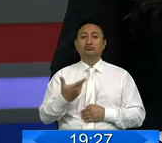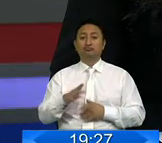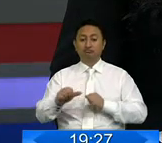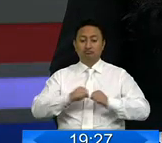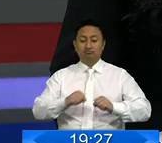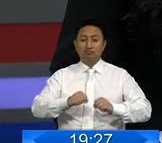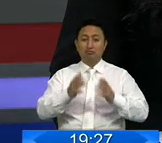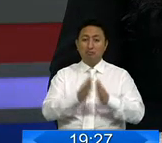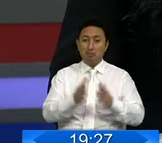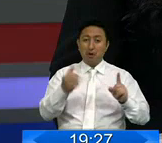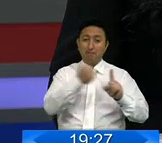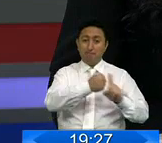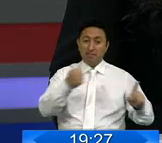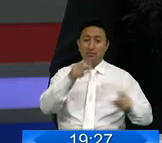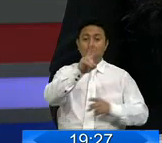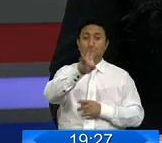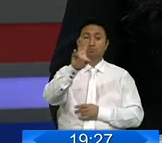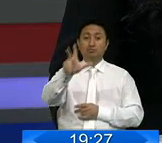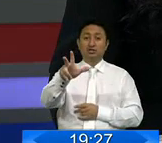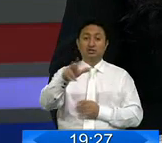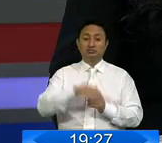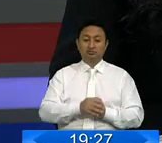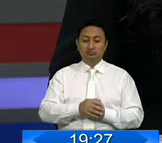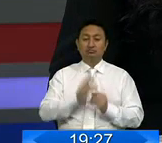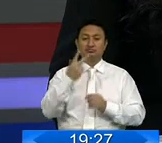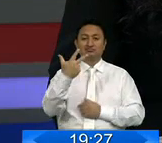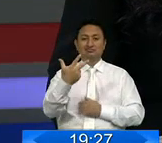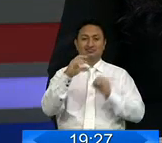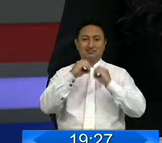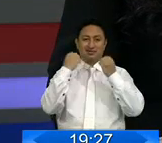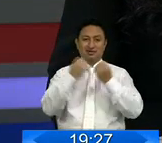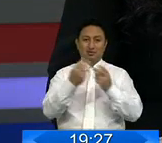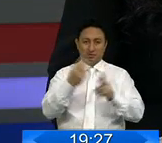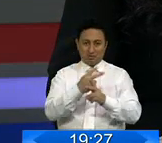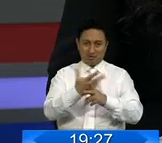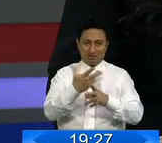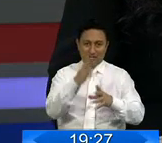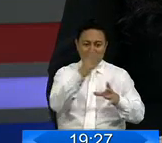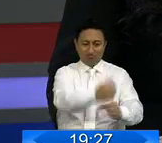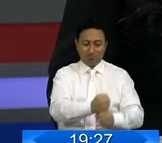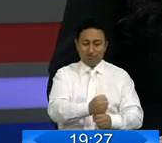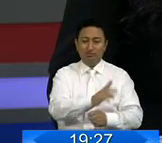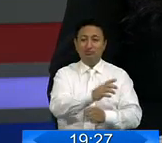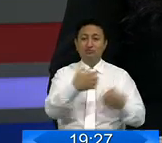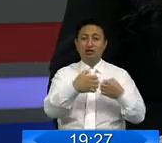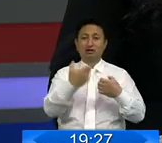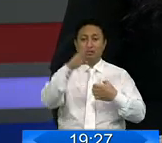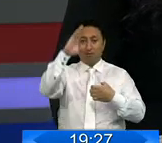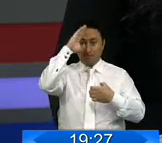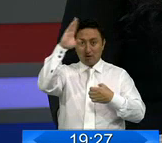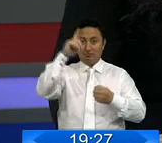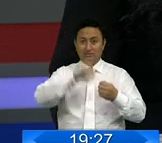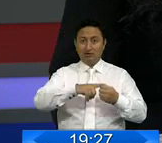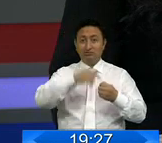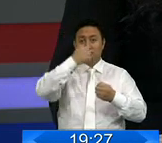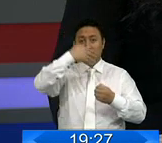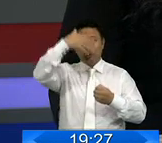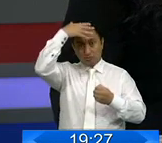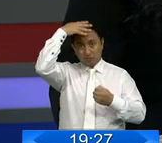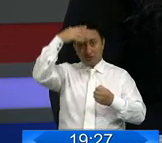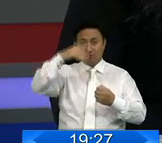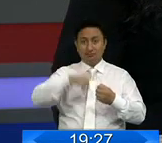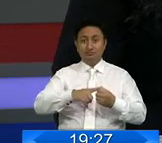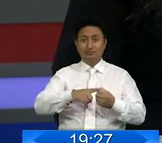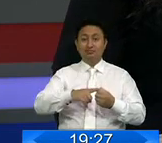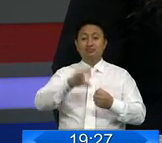Impacto 23 permitió la desarticulación de tres organizaciones delictivas. Los equipos policiales trabajaron en Quito, Santo Domingo y